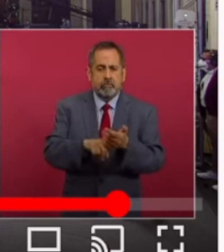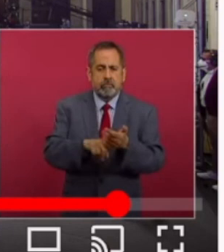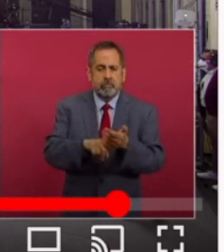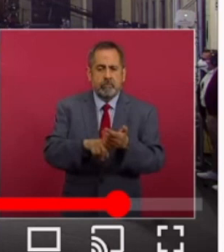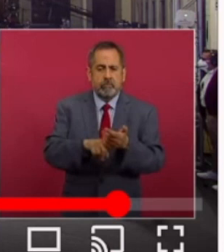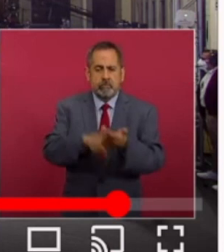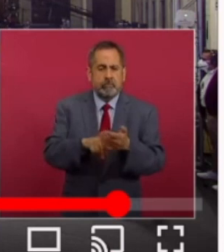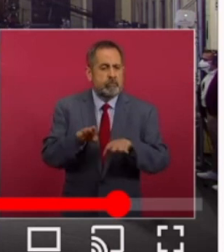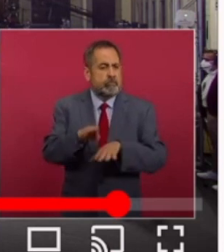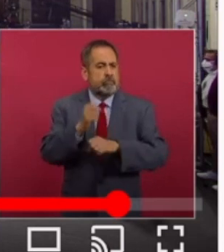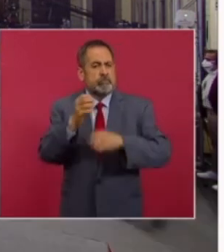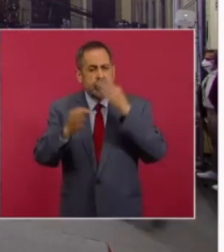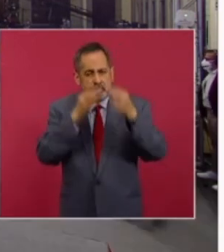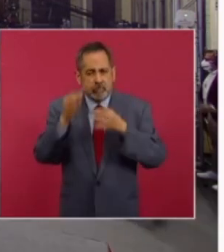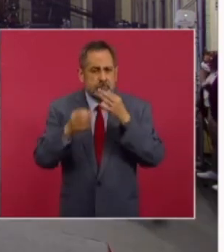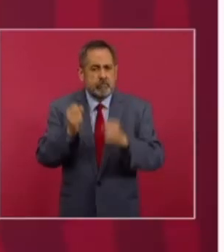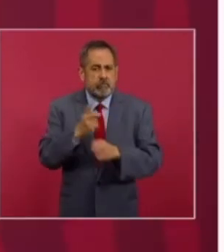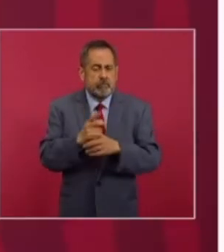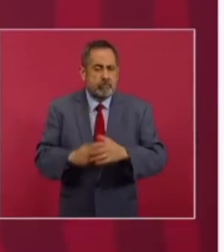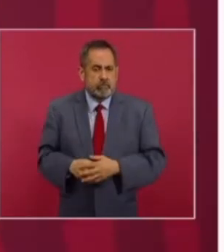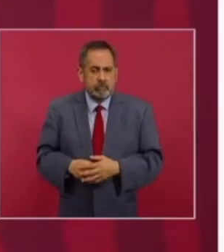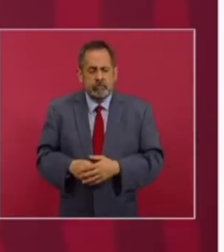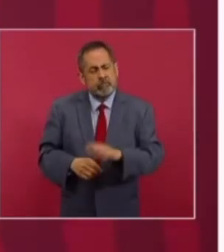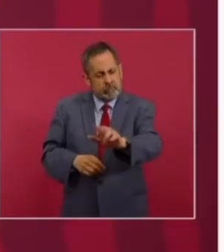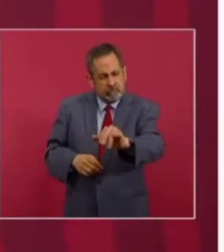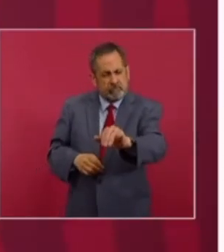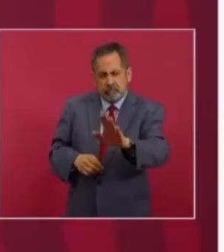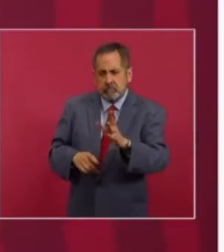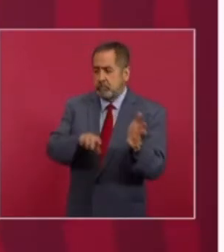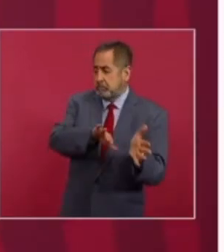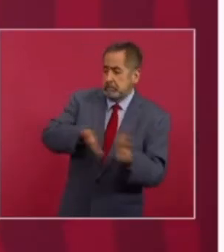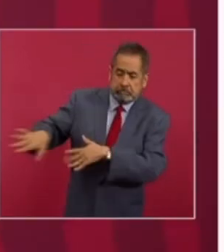preguntaron en la mañanera. Ellos están atendiendo temas de seguridad,